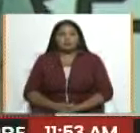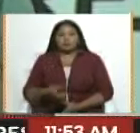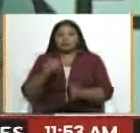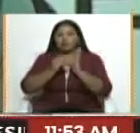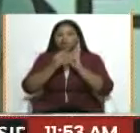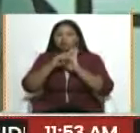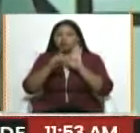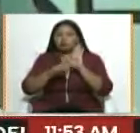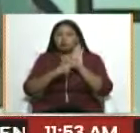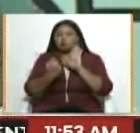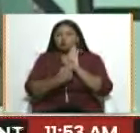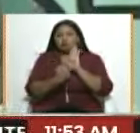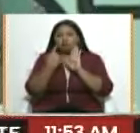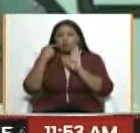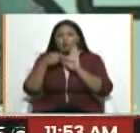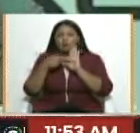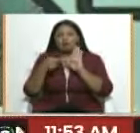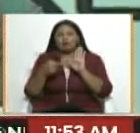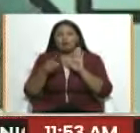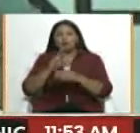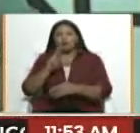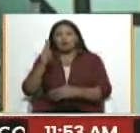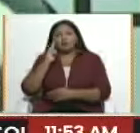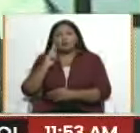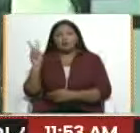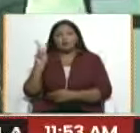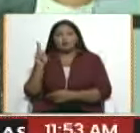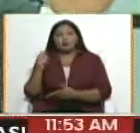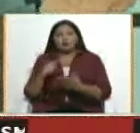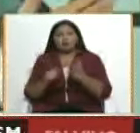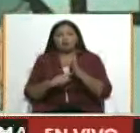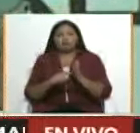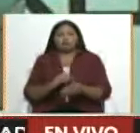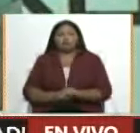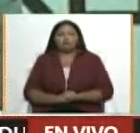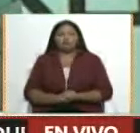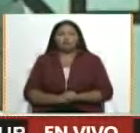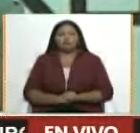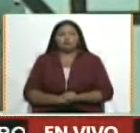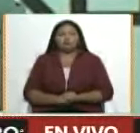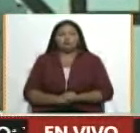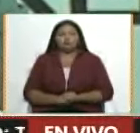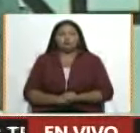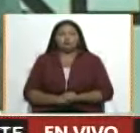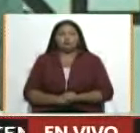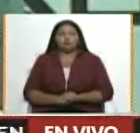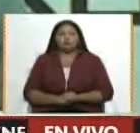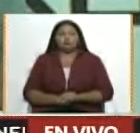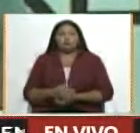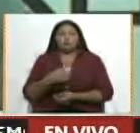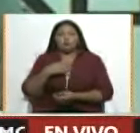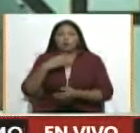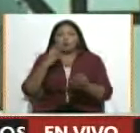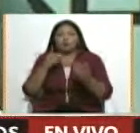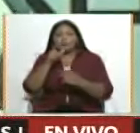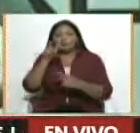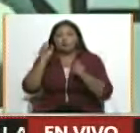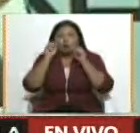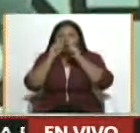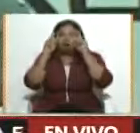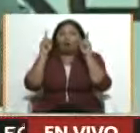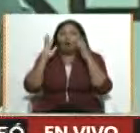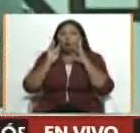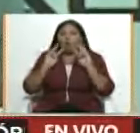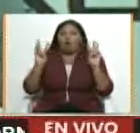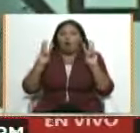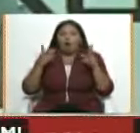establece la Constitución de la República Bolivariana de Venezuela. No puede existir alguien sorprendido, ni